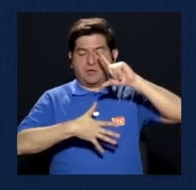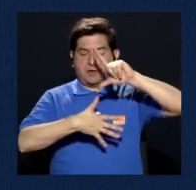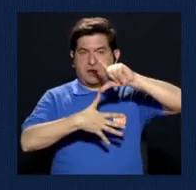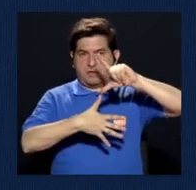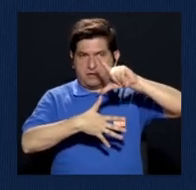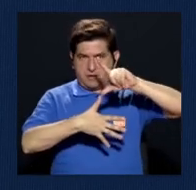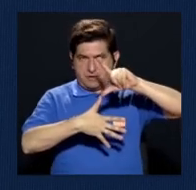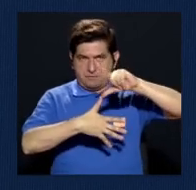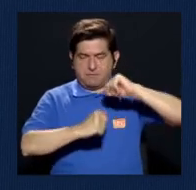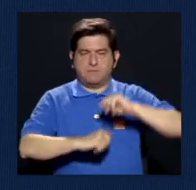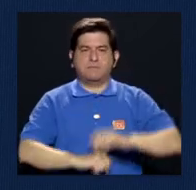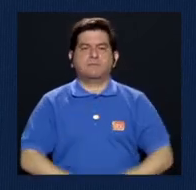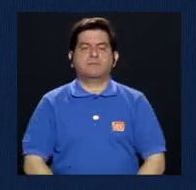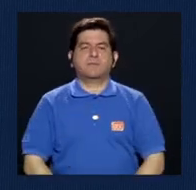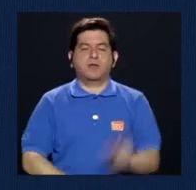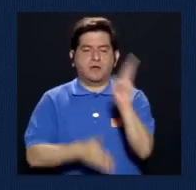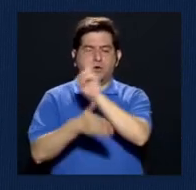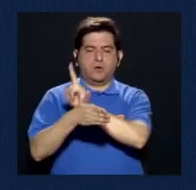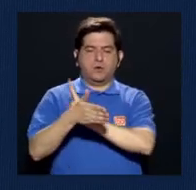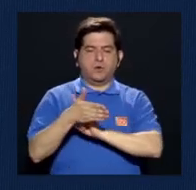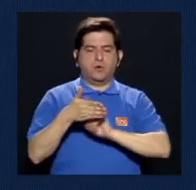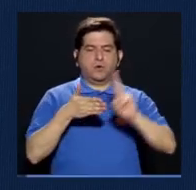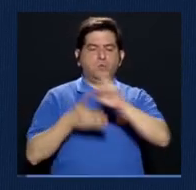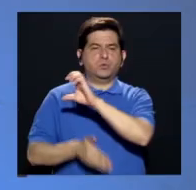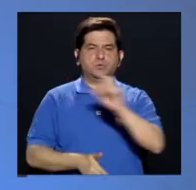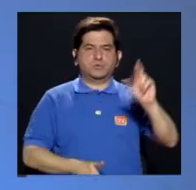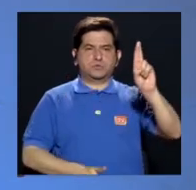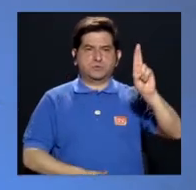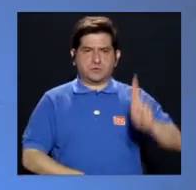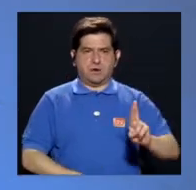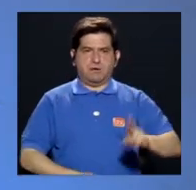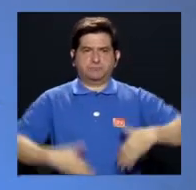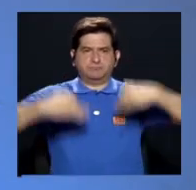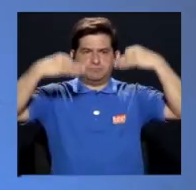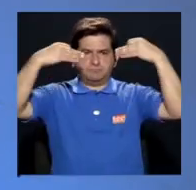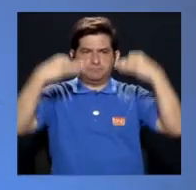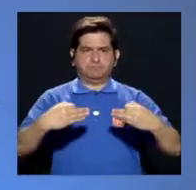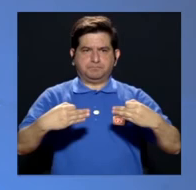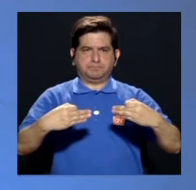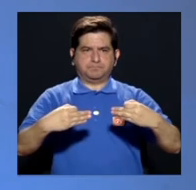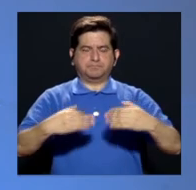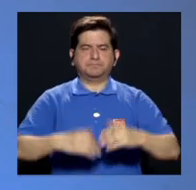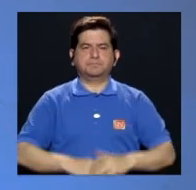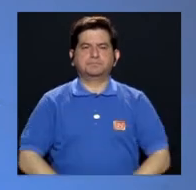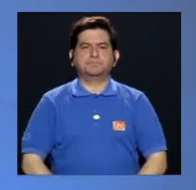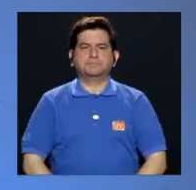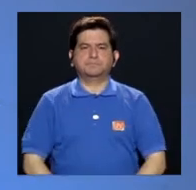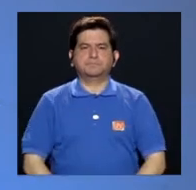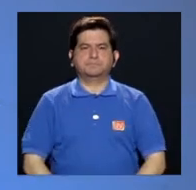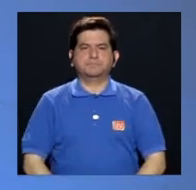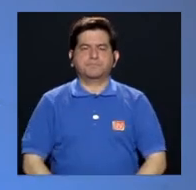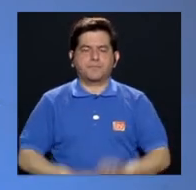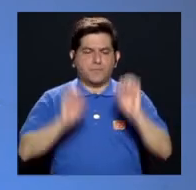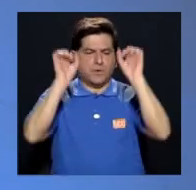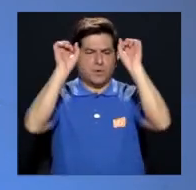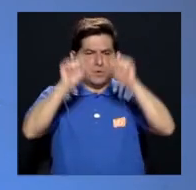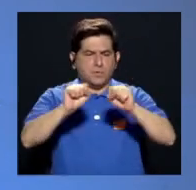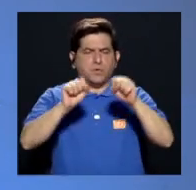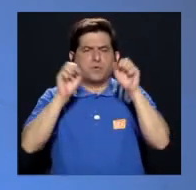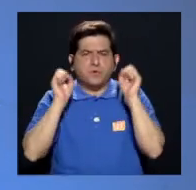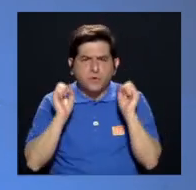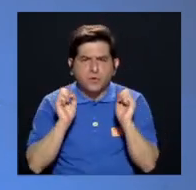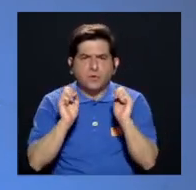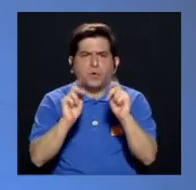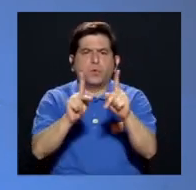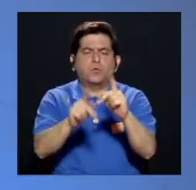Latina, la Universidad de Costa Rica ha tomado medidas para facilitar